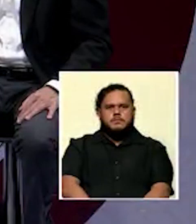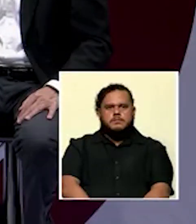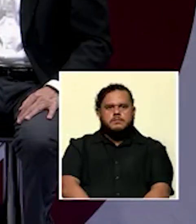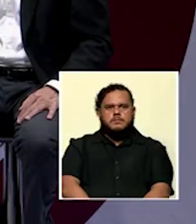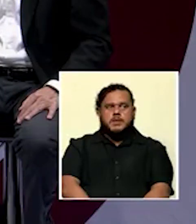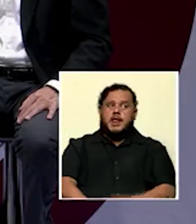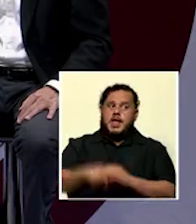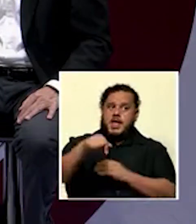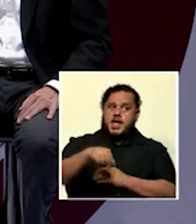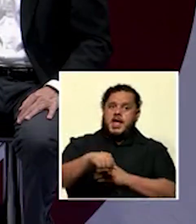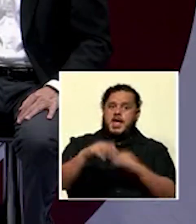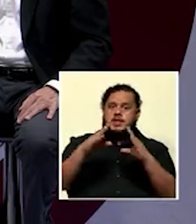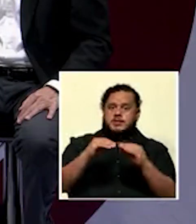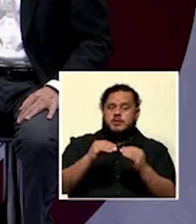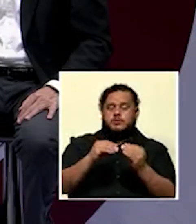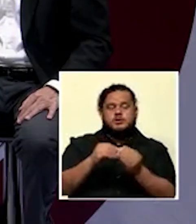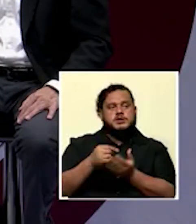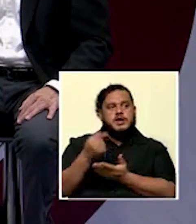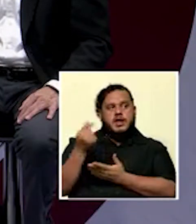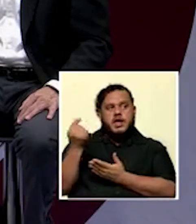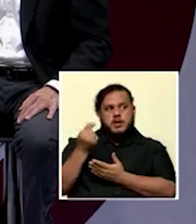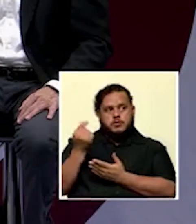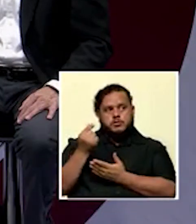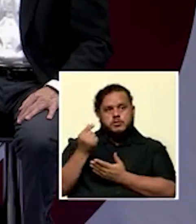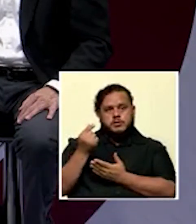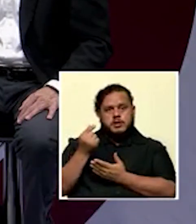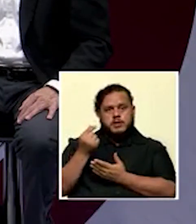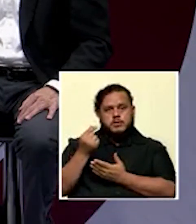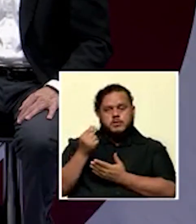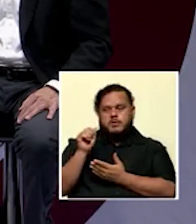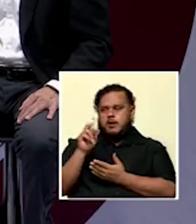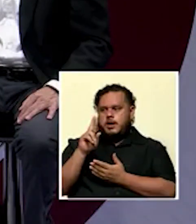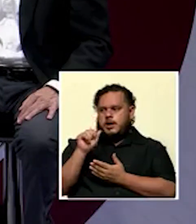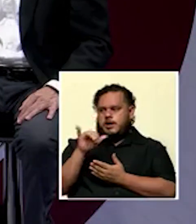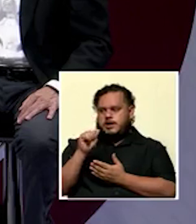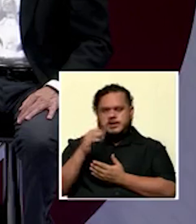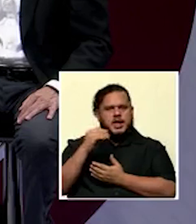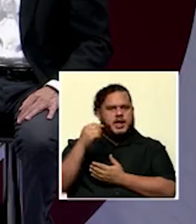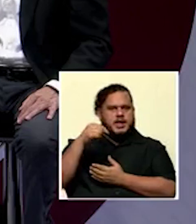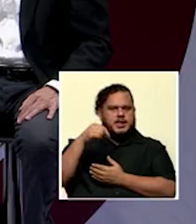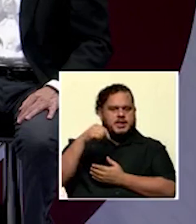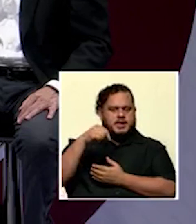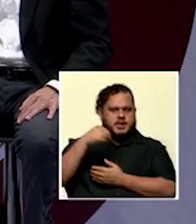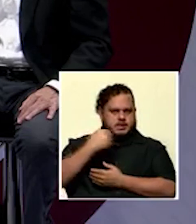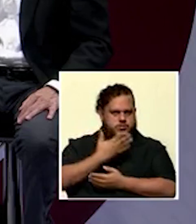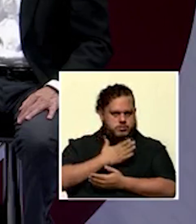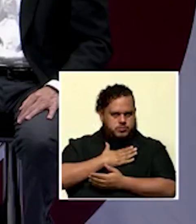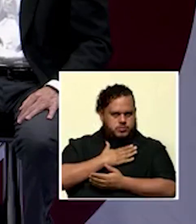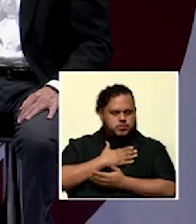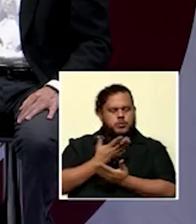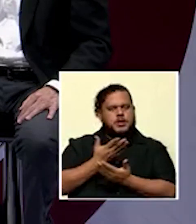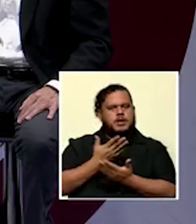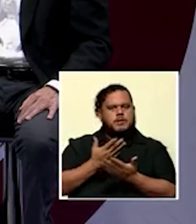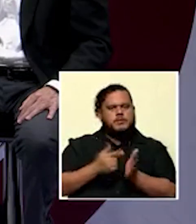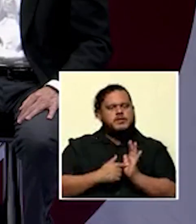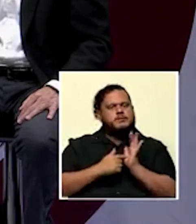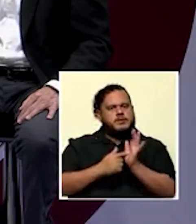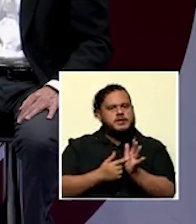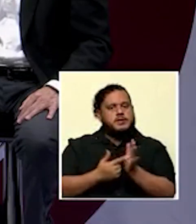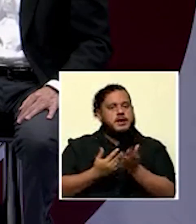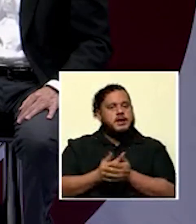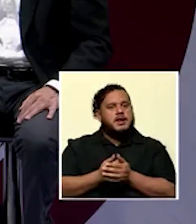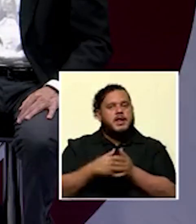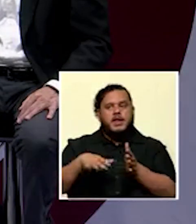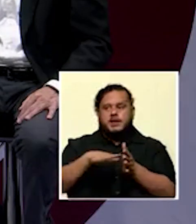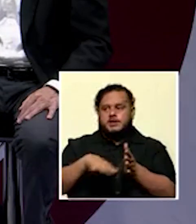Esta noche, Gustavo Araya y esta servidora tenemos el gusto de presentarles en el sede de